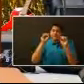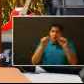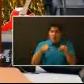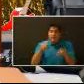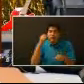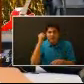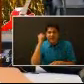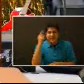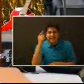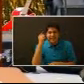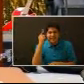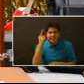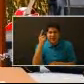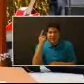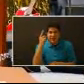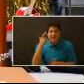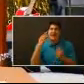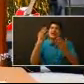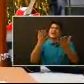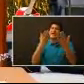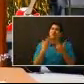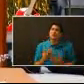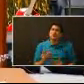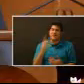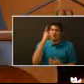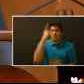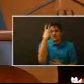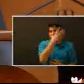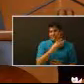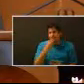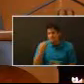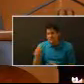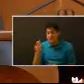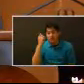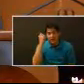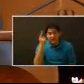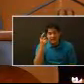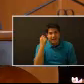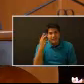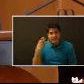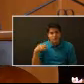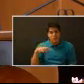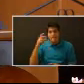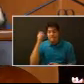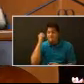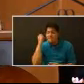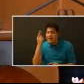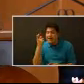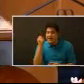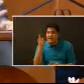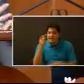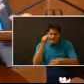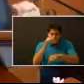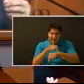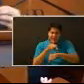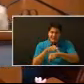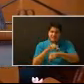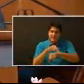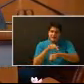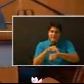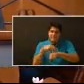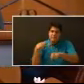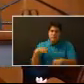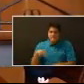nos dé un espíritu de discernimiento. ¿Para qué? Para que podamos discernir los tiempos, para que podamos